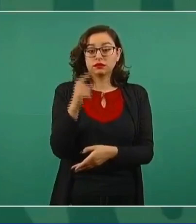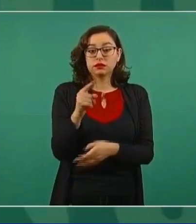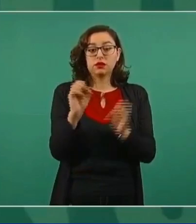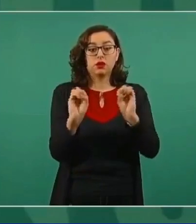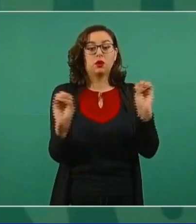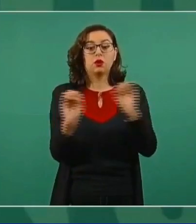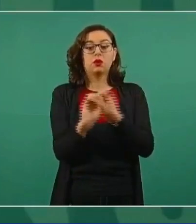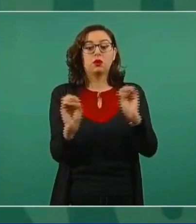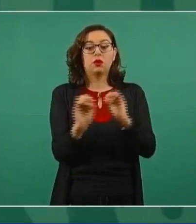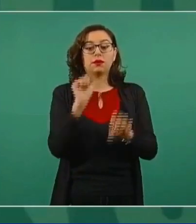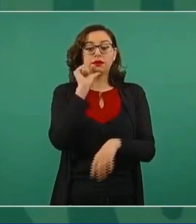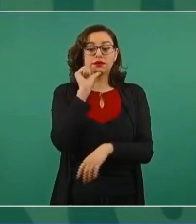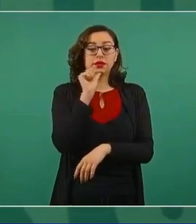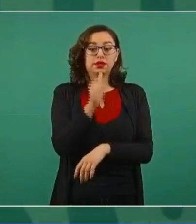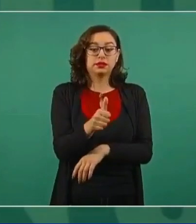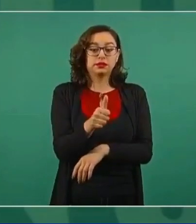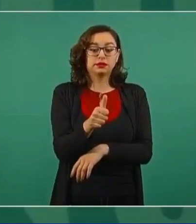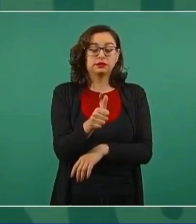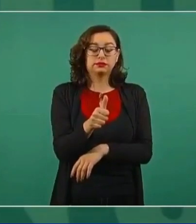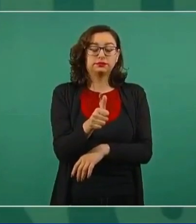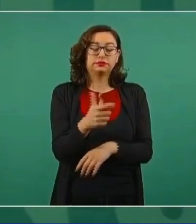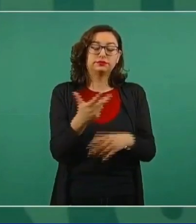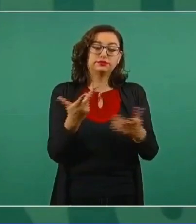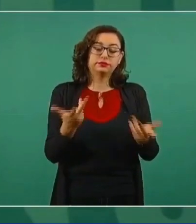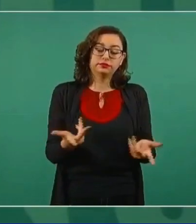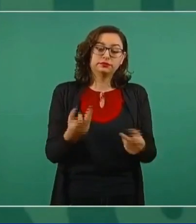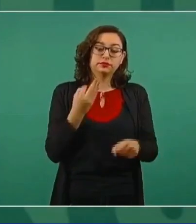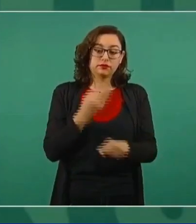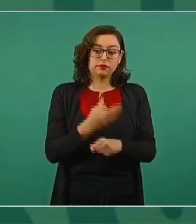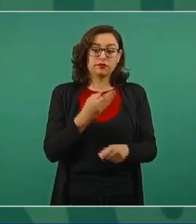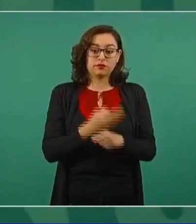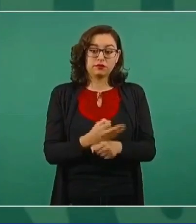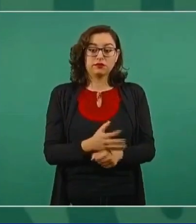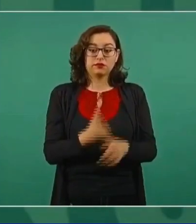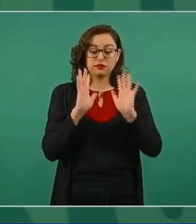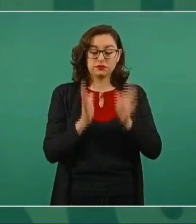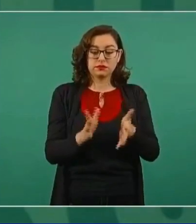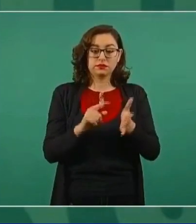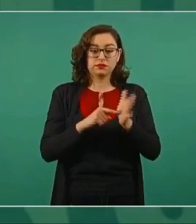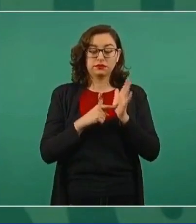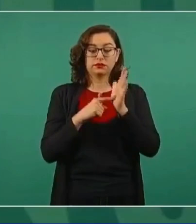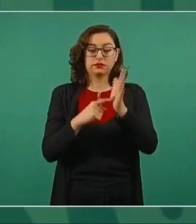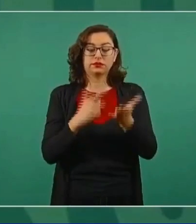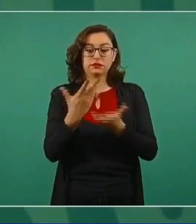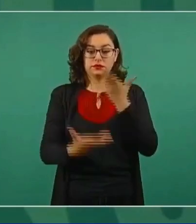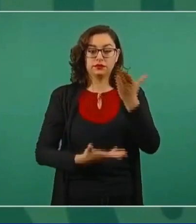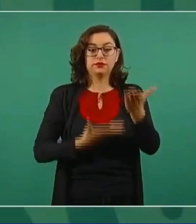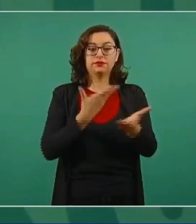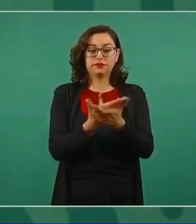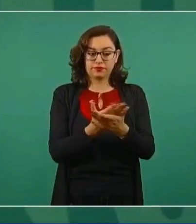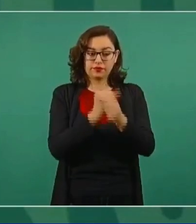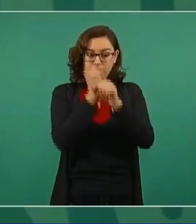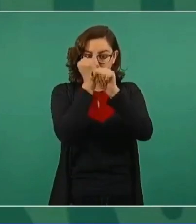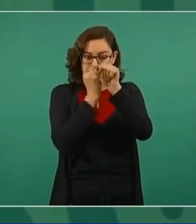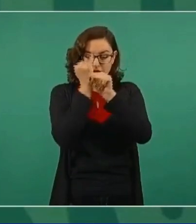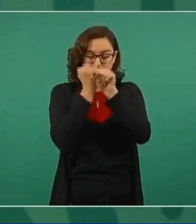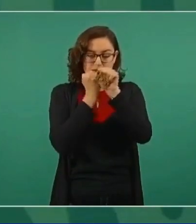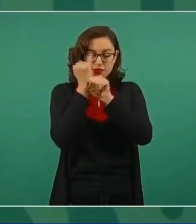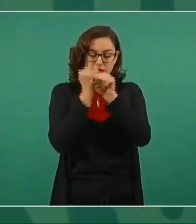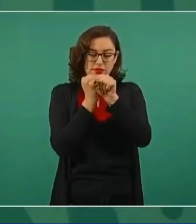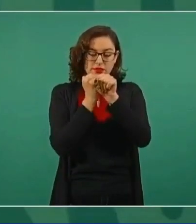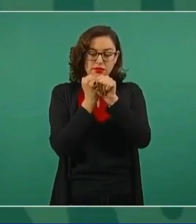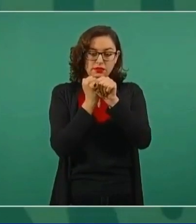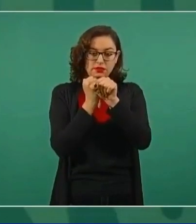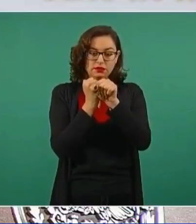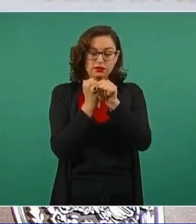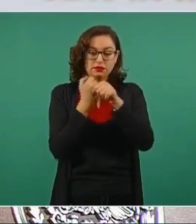no la hubo, como se está presentando ahora, hacer la investigación para